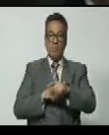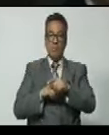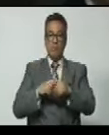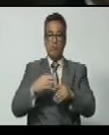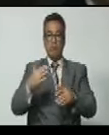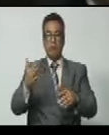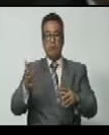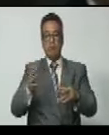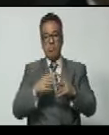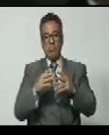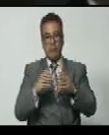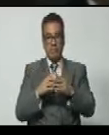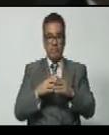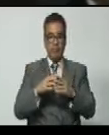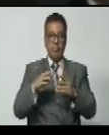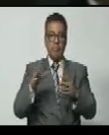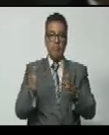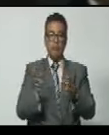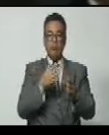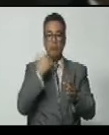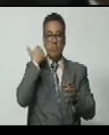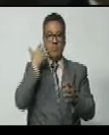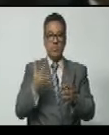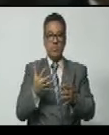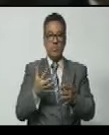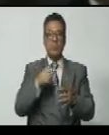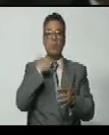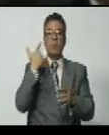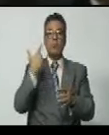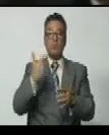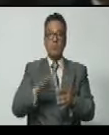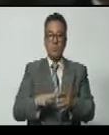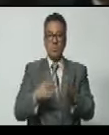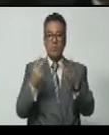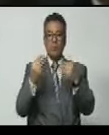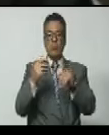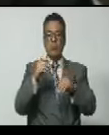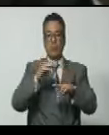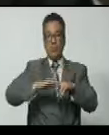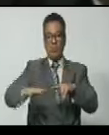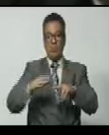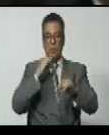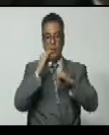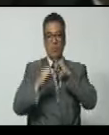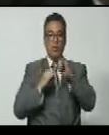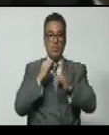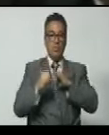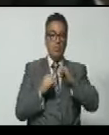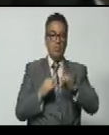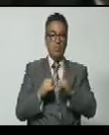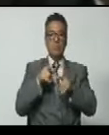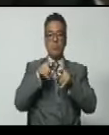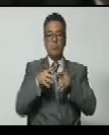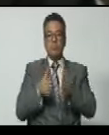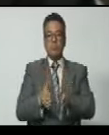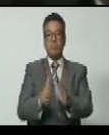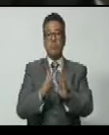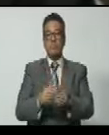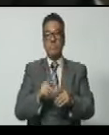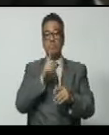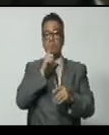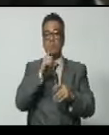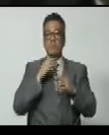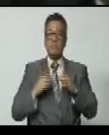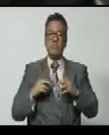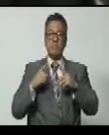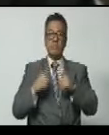los quirófanos, tenemos una situación donde hay muerte de neonatos y parturientes que terminan muy mal de salud